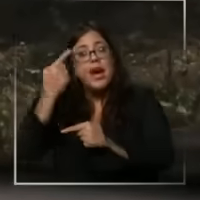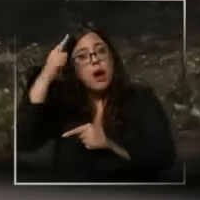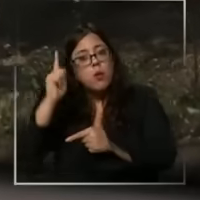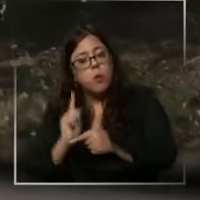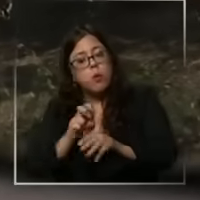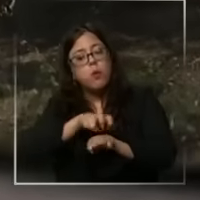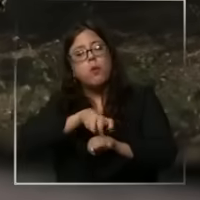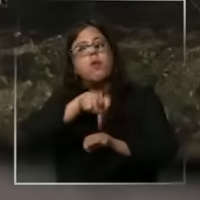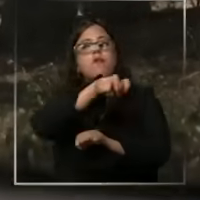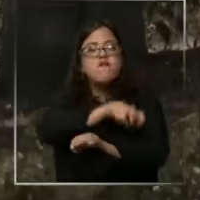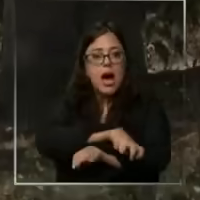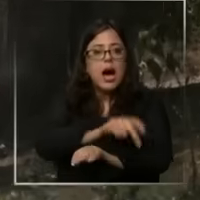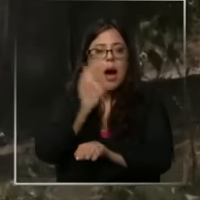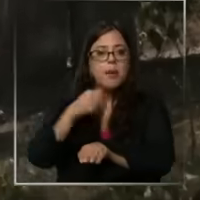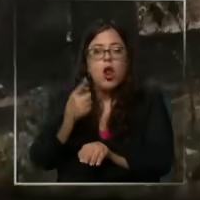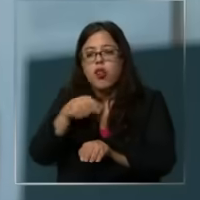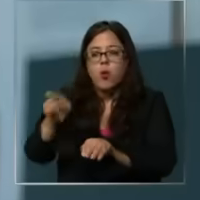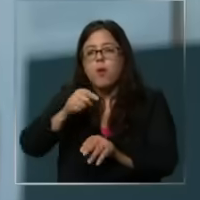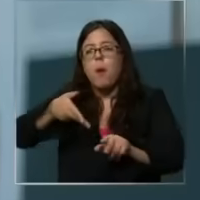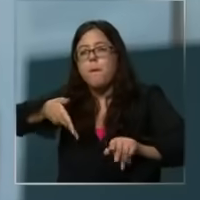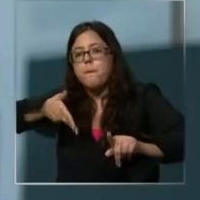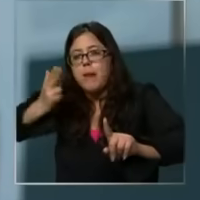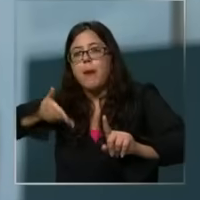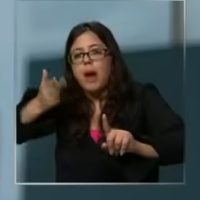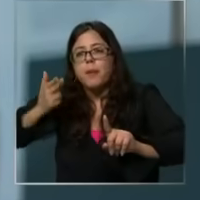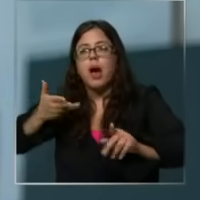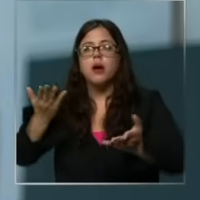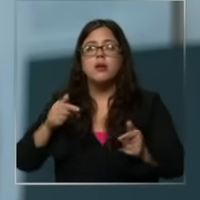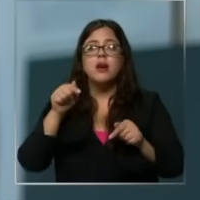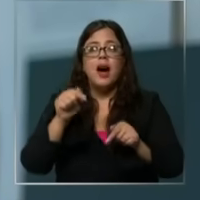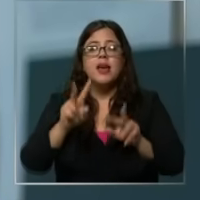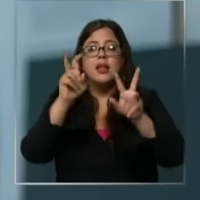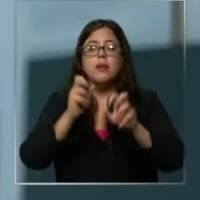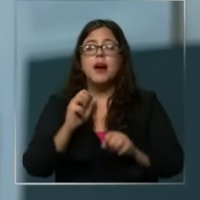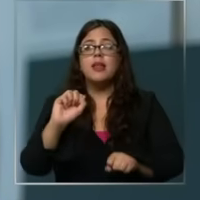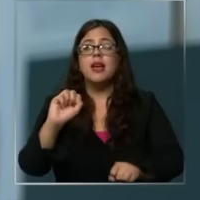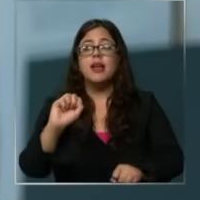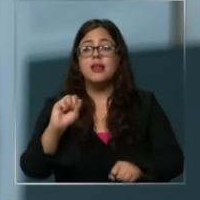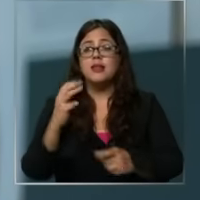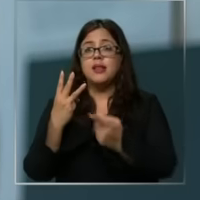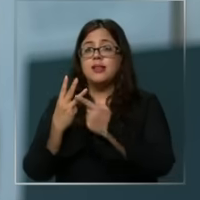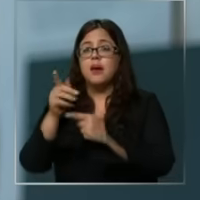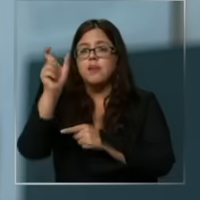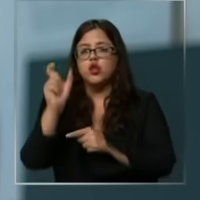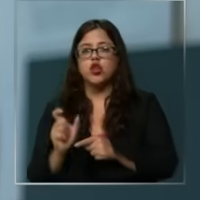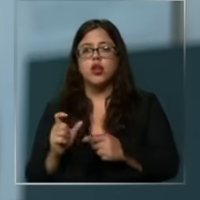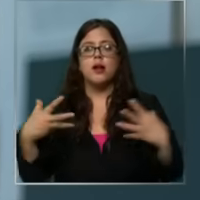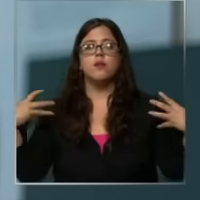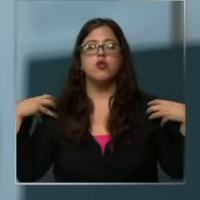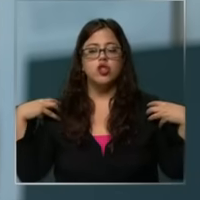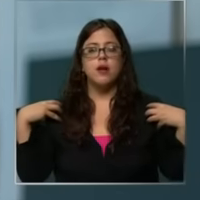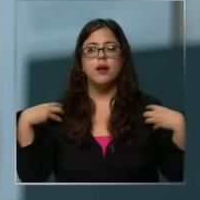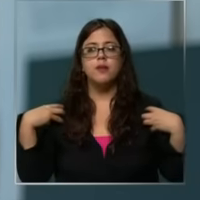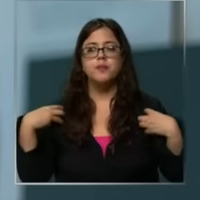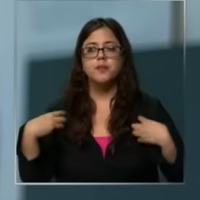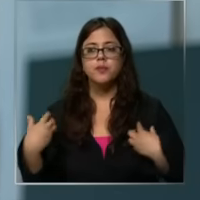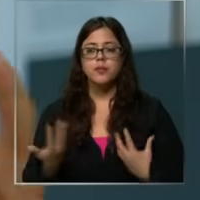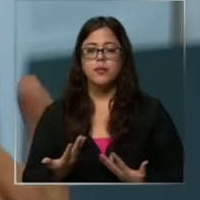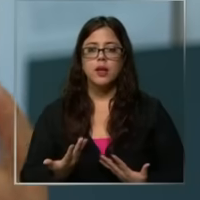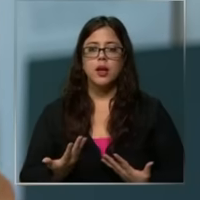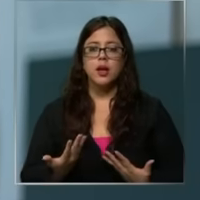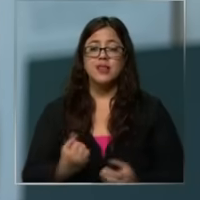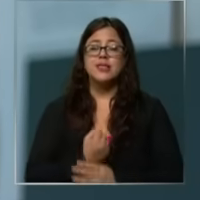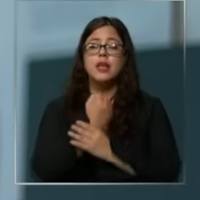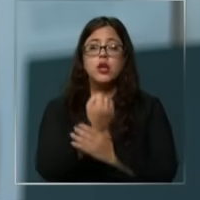pero nuevamente hay disparos. Entra a jugar el rol del tercero de los imputados. El tercero de los imputados, en